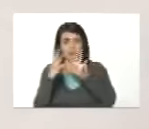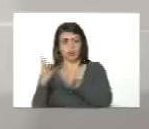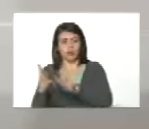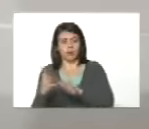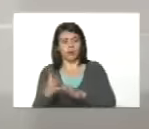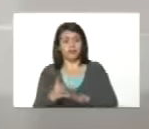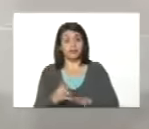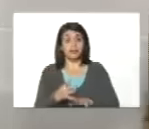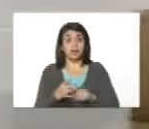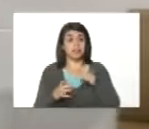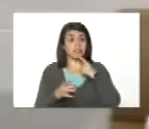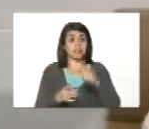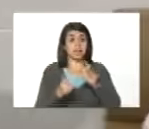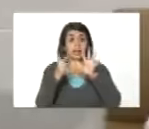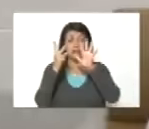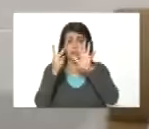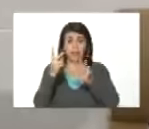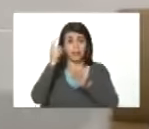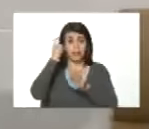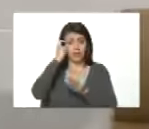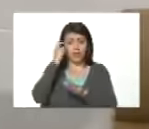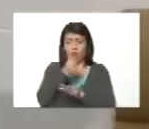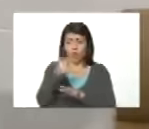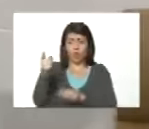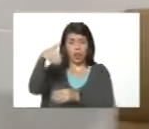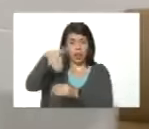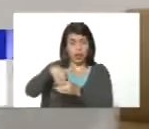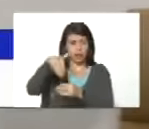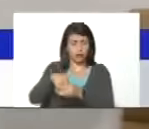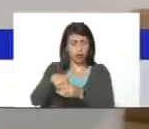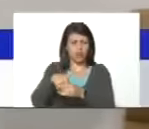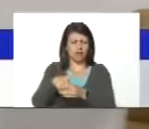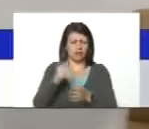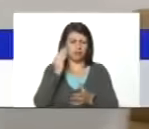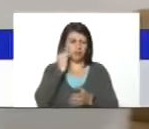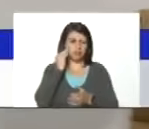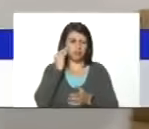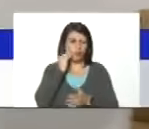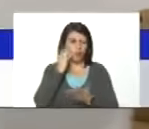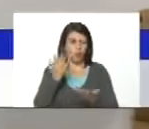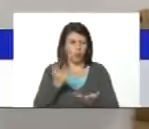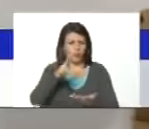en 7 días usted no convoca elecciones, ridículos, imbéciles.